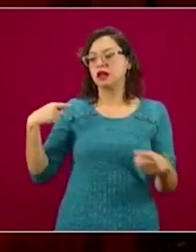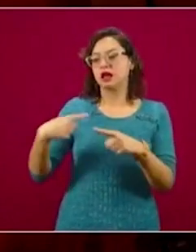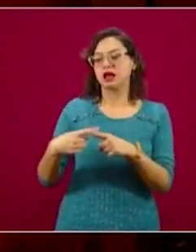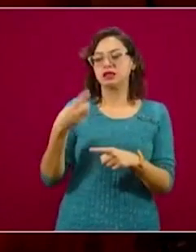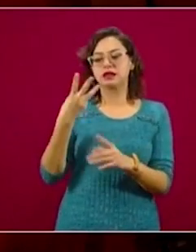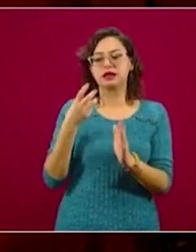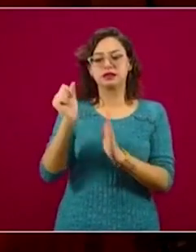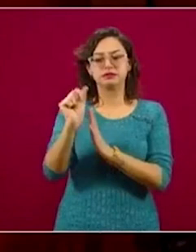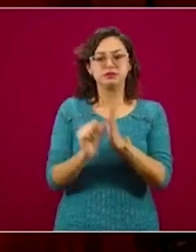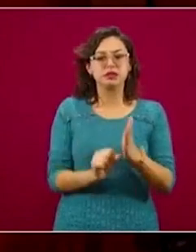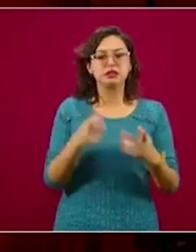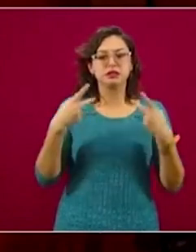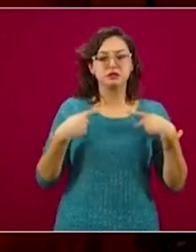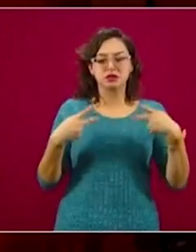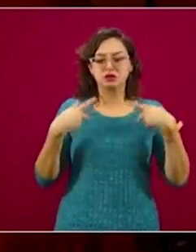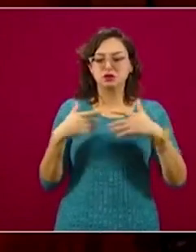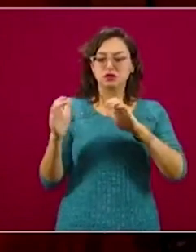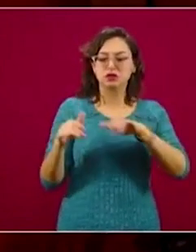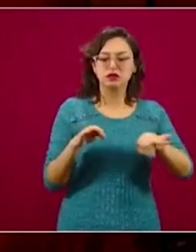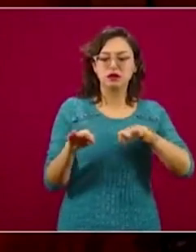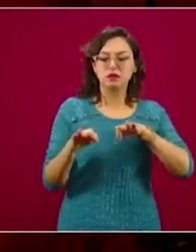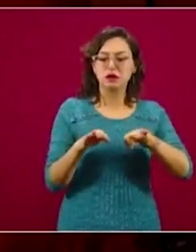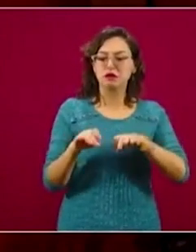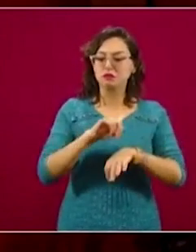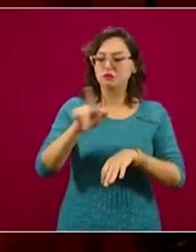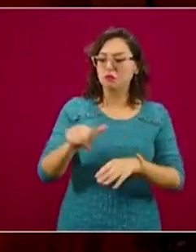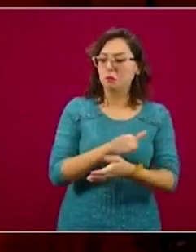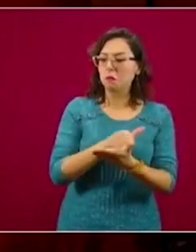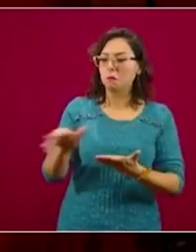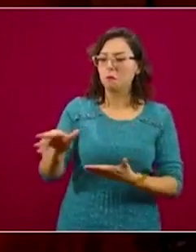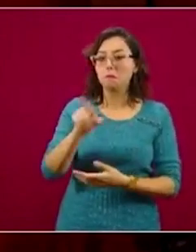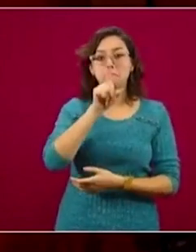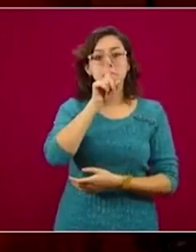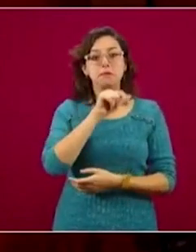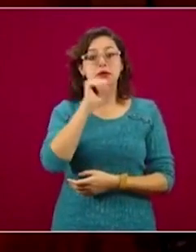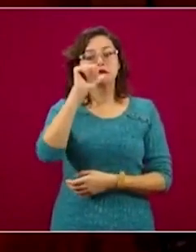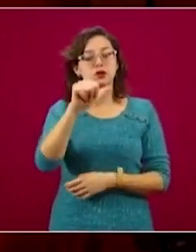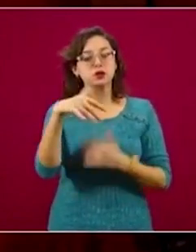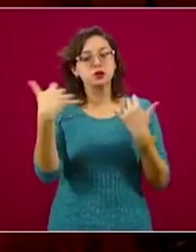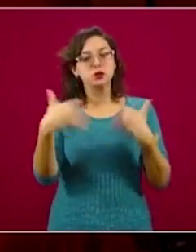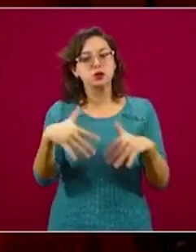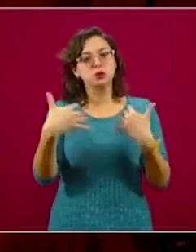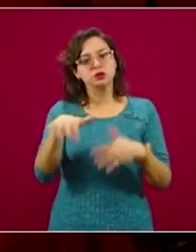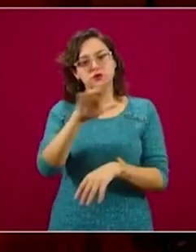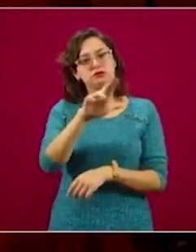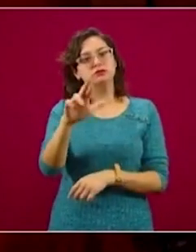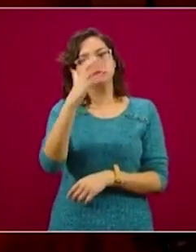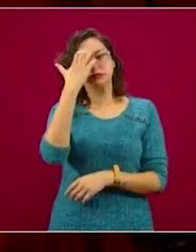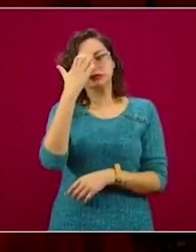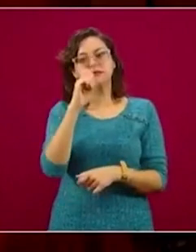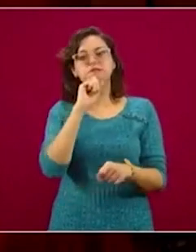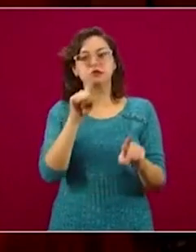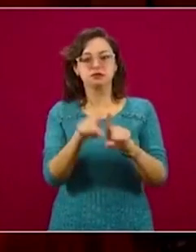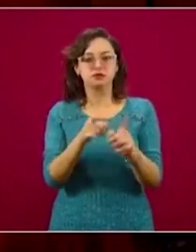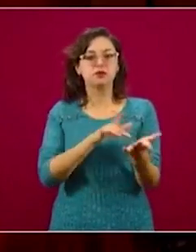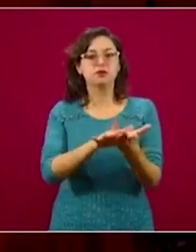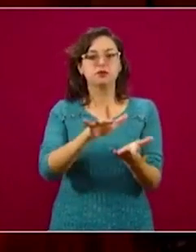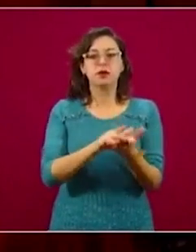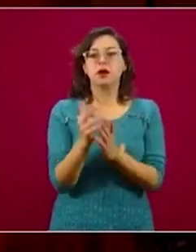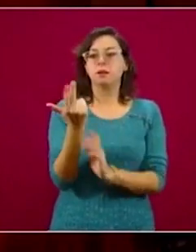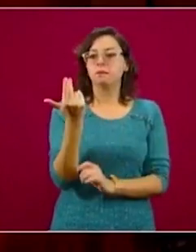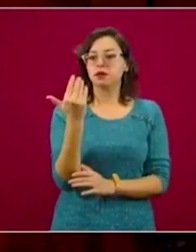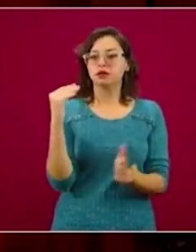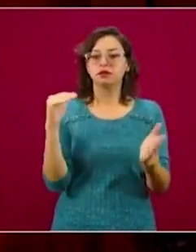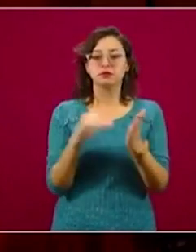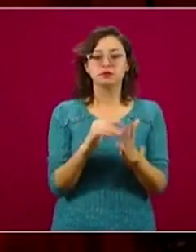meses del año y que a partir de esa acción se hicieron merecedores no sólo de nuestro reconocimiento sino también de este apoyo de 25 mil pesos a